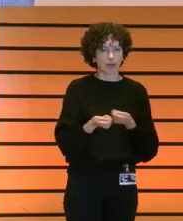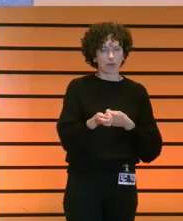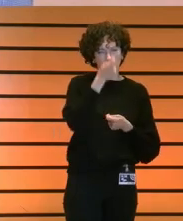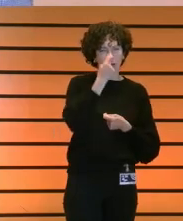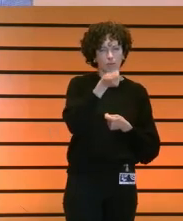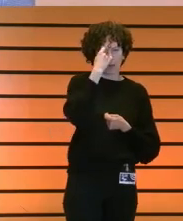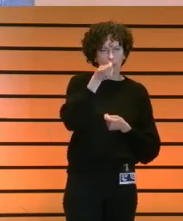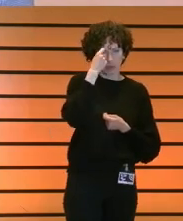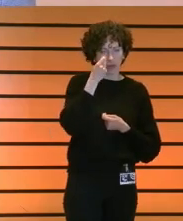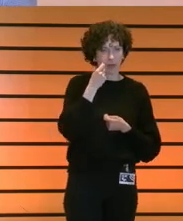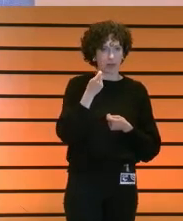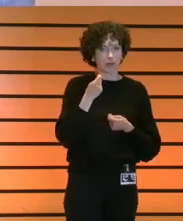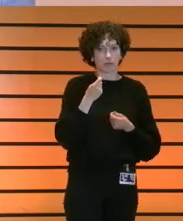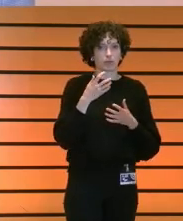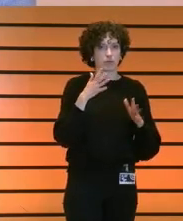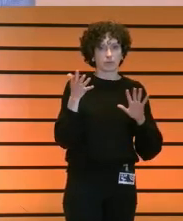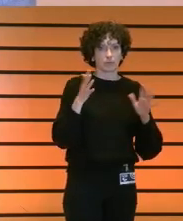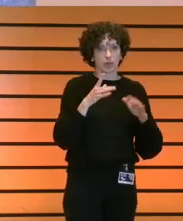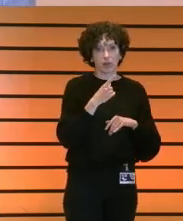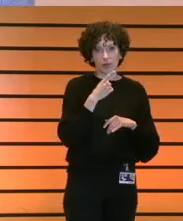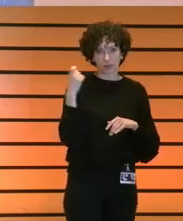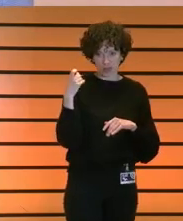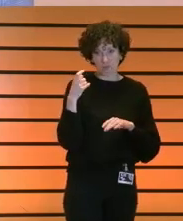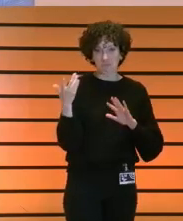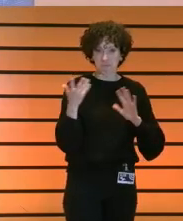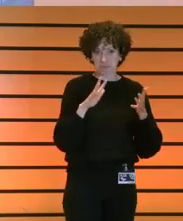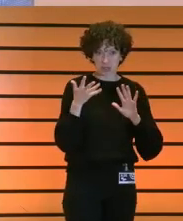la atención. De ellos, en torno a 100 llegan